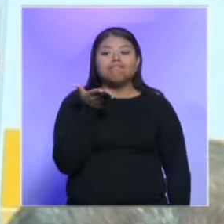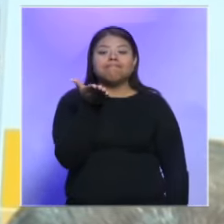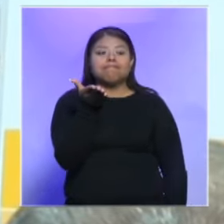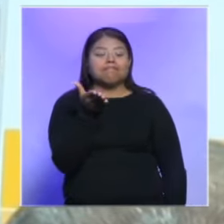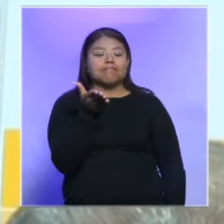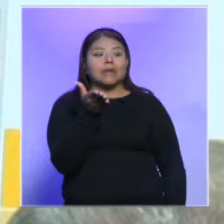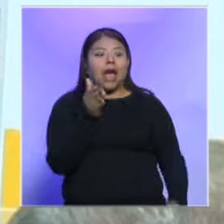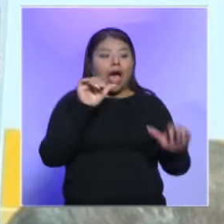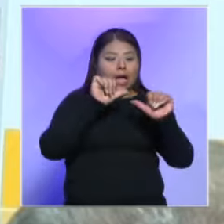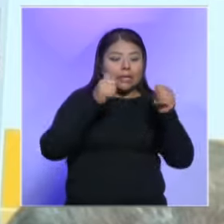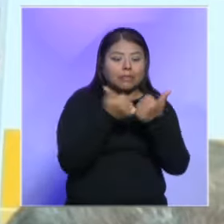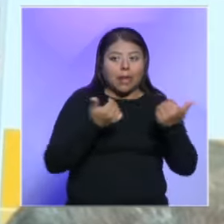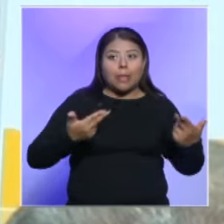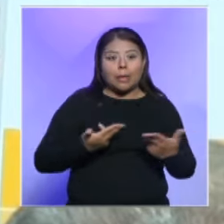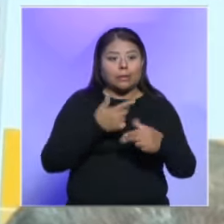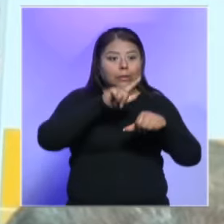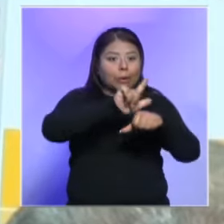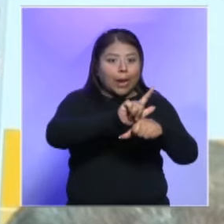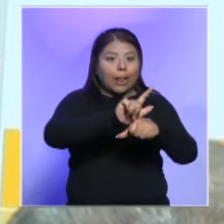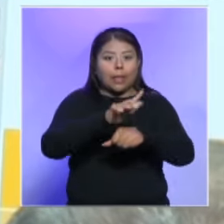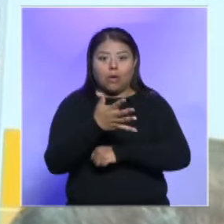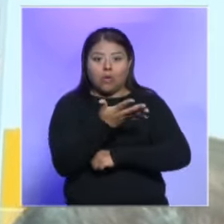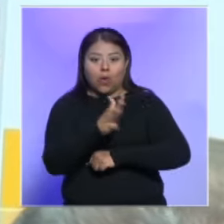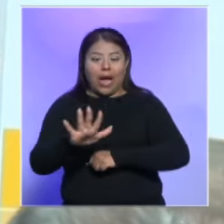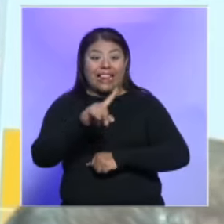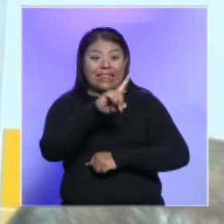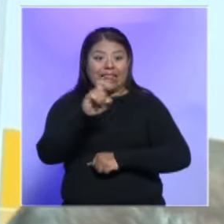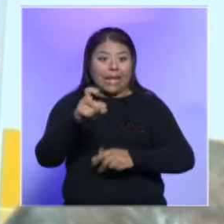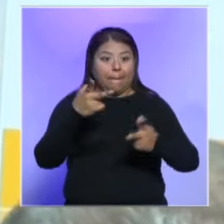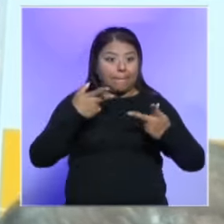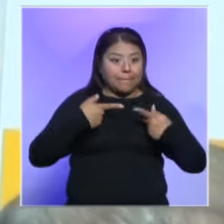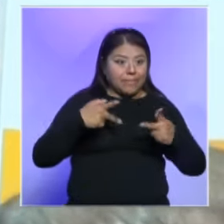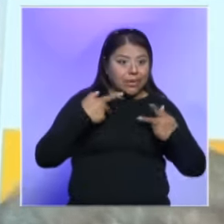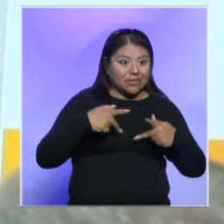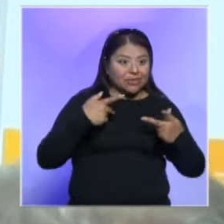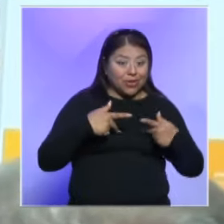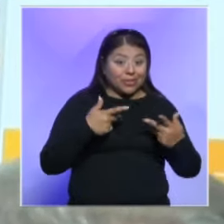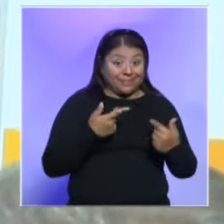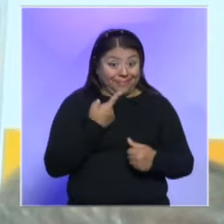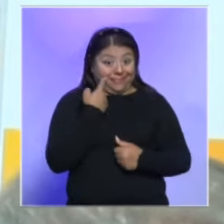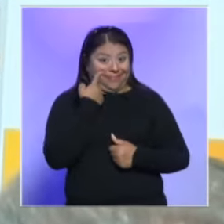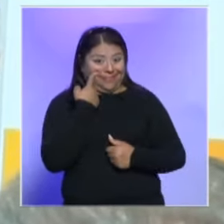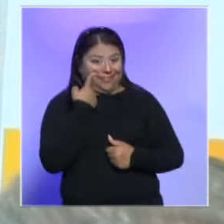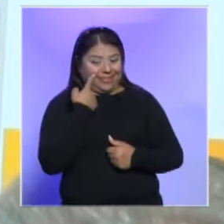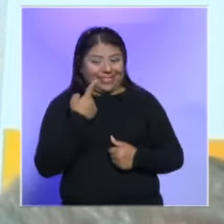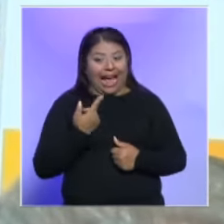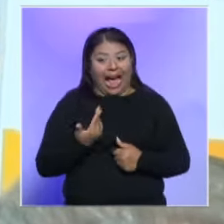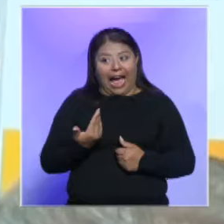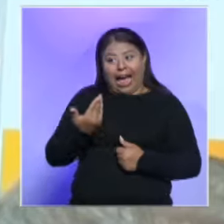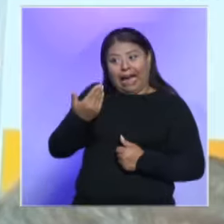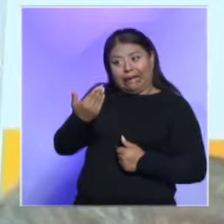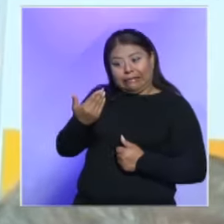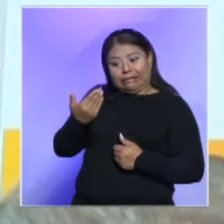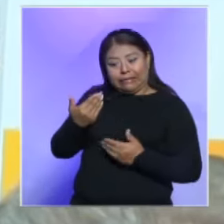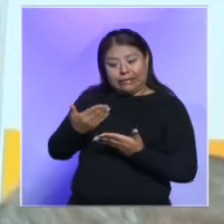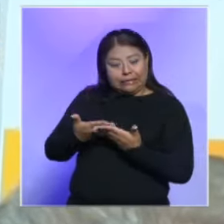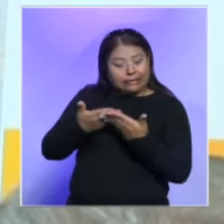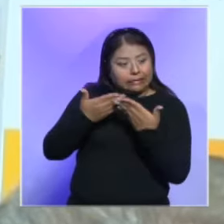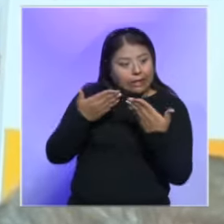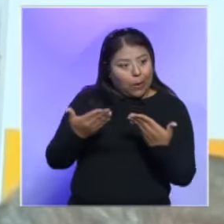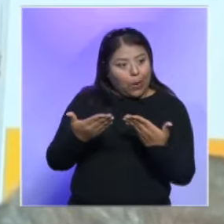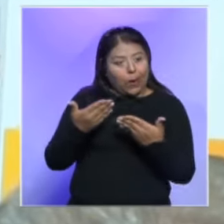asambleas nacionales de 100 ciudadanas y ciudadanos. Es decir, aquí vemos la diferencia como, además de pasar a este